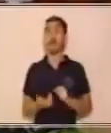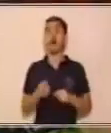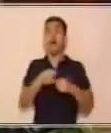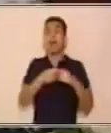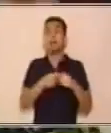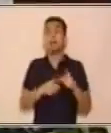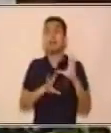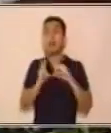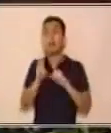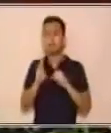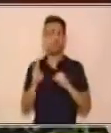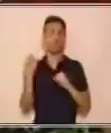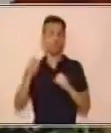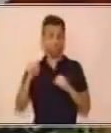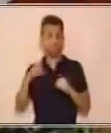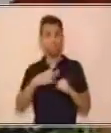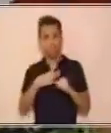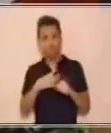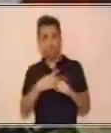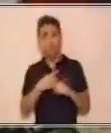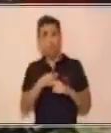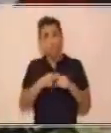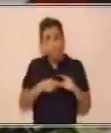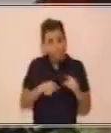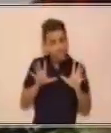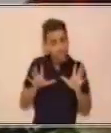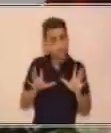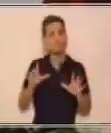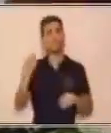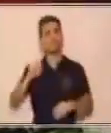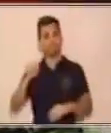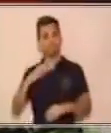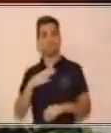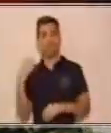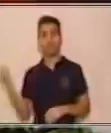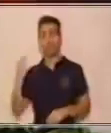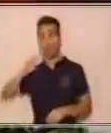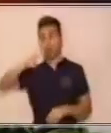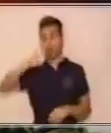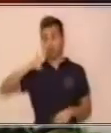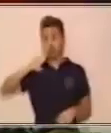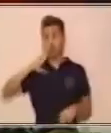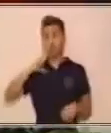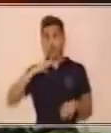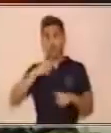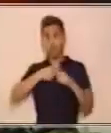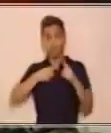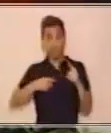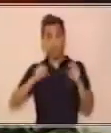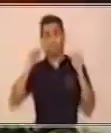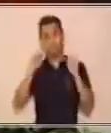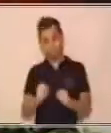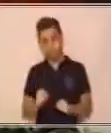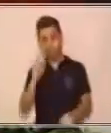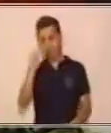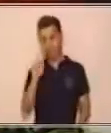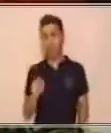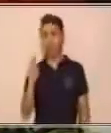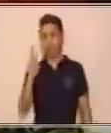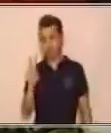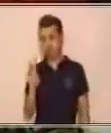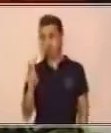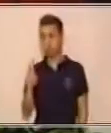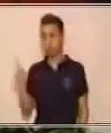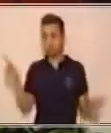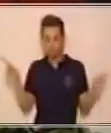tendrá mitad 12? Sí. ¿La mitad de 10? 5. Entonces si ambos tienen mitad, puedo sacar mitad a ambos números y la